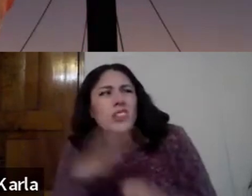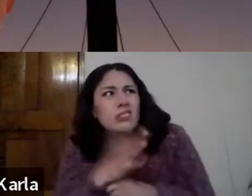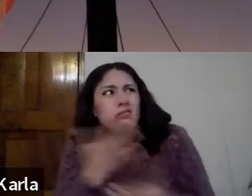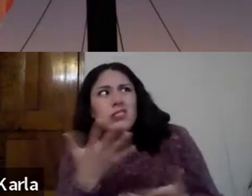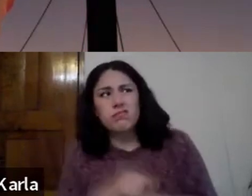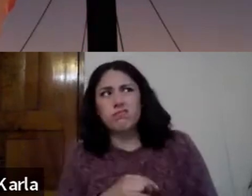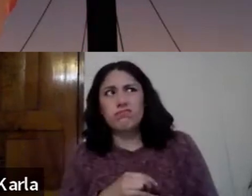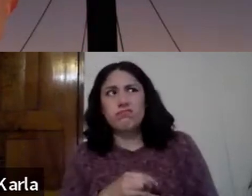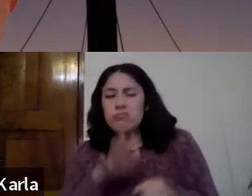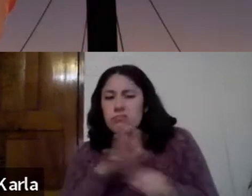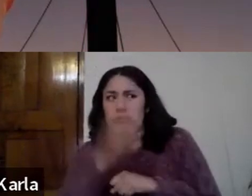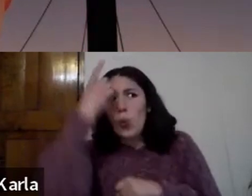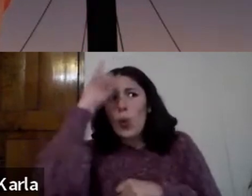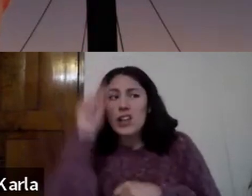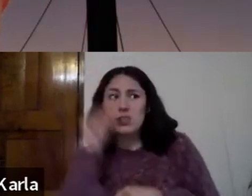Fíjate que